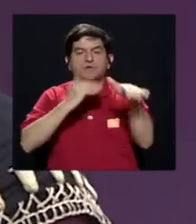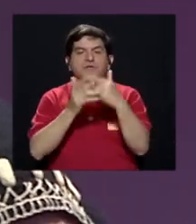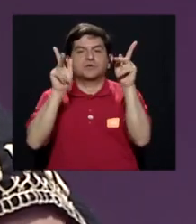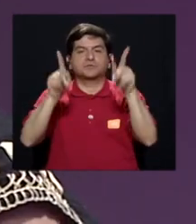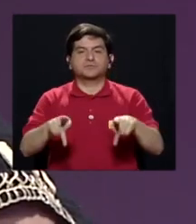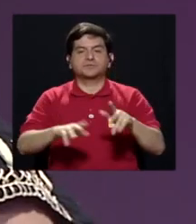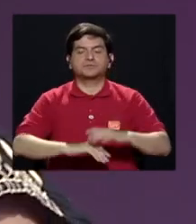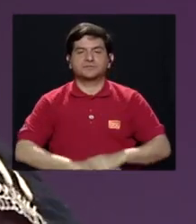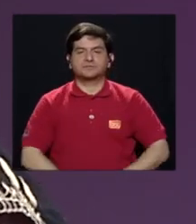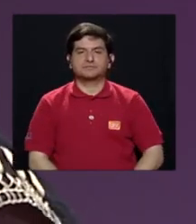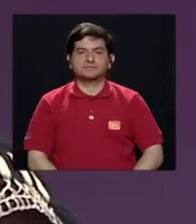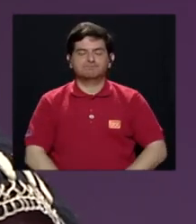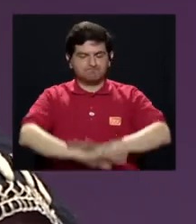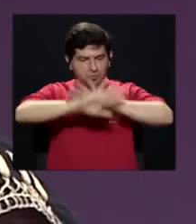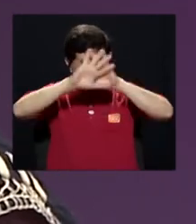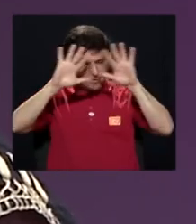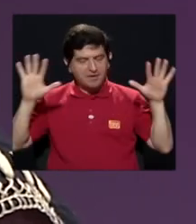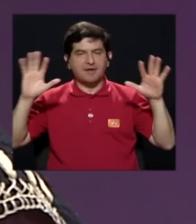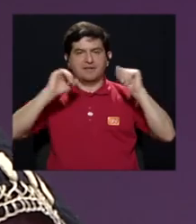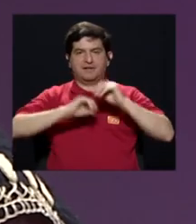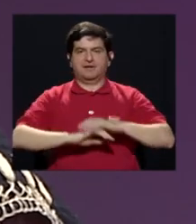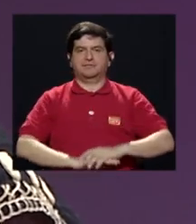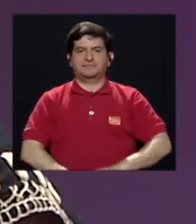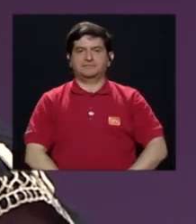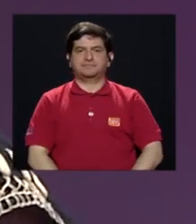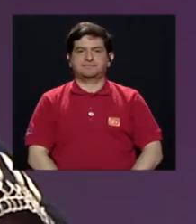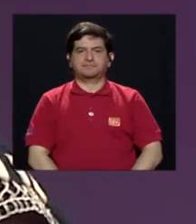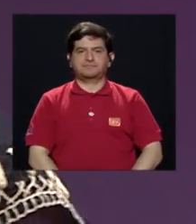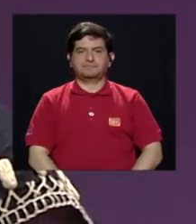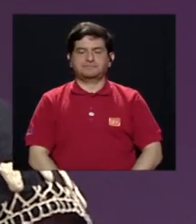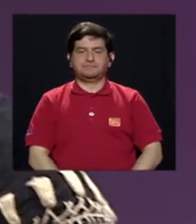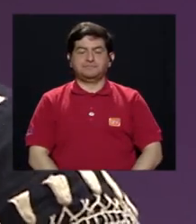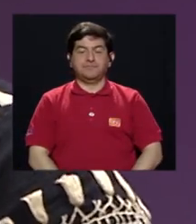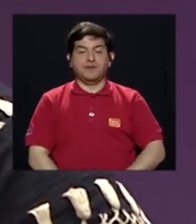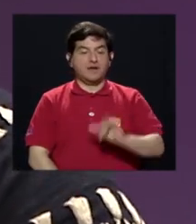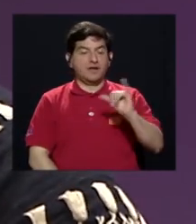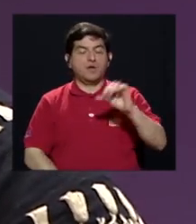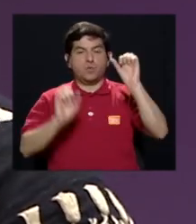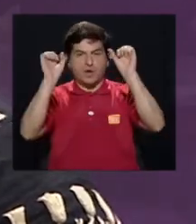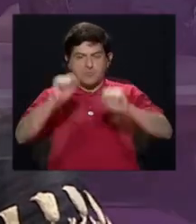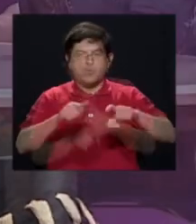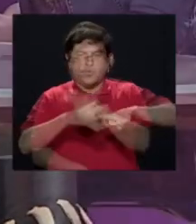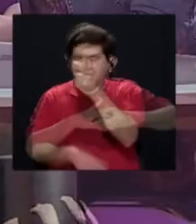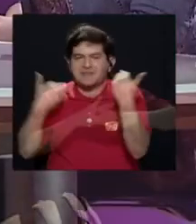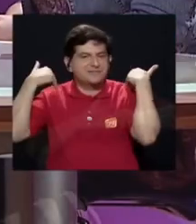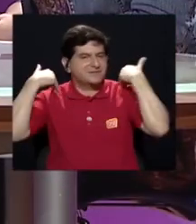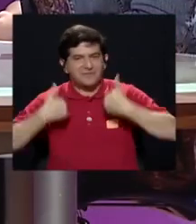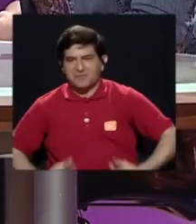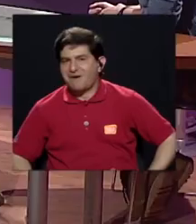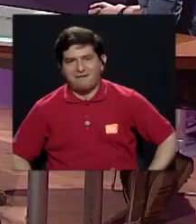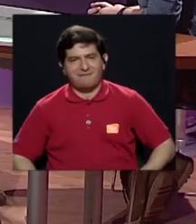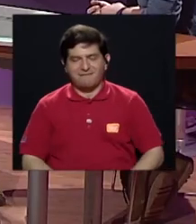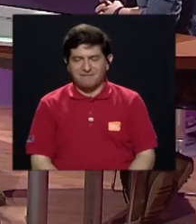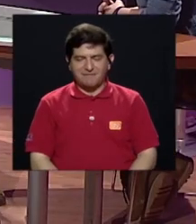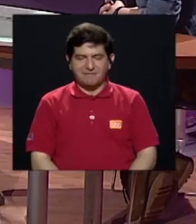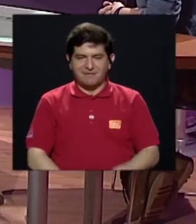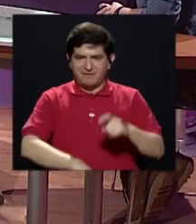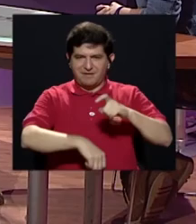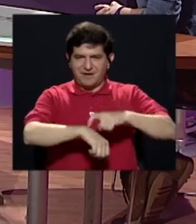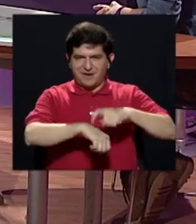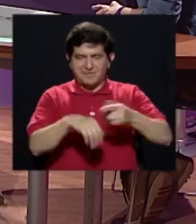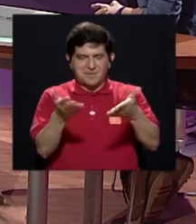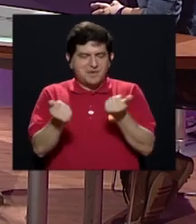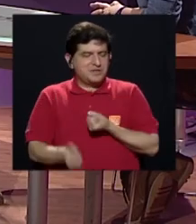¿verdad? Entonces, claramente, y tras de eso se puede convertir en una herramienta política. Desde el momento en que